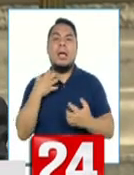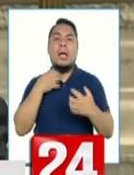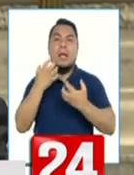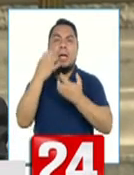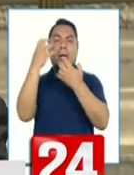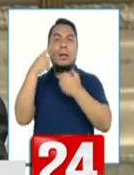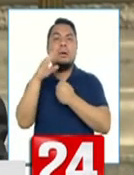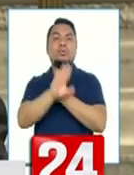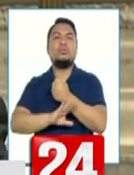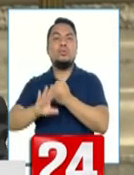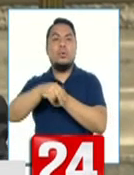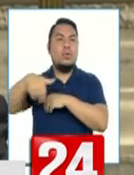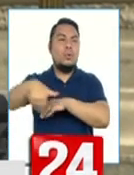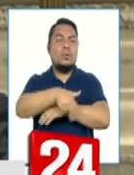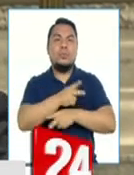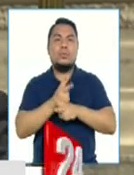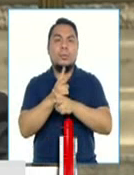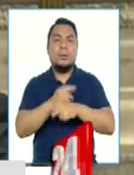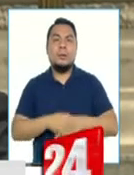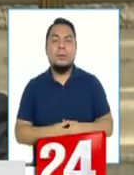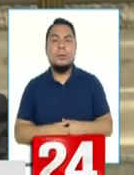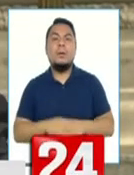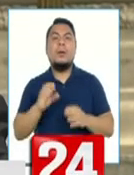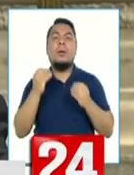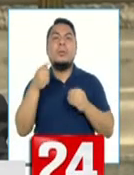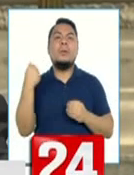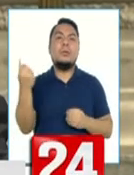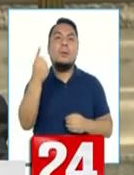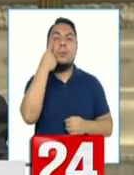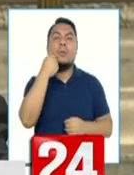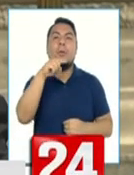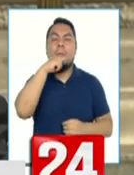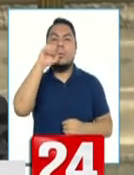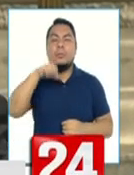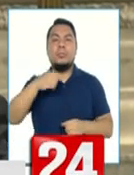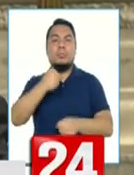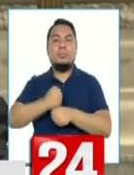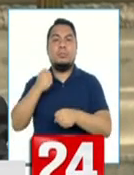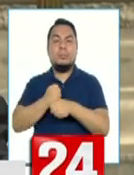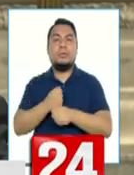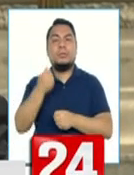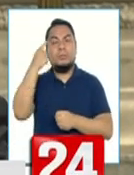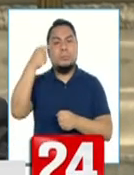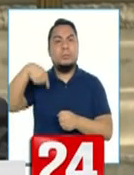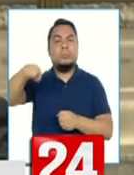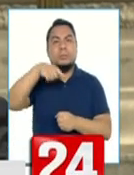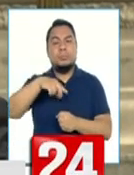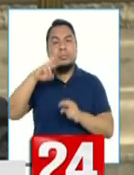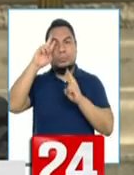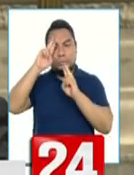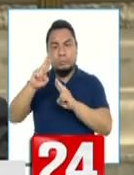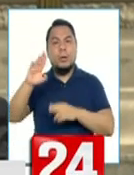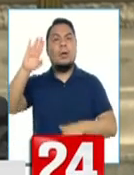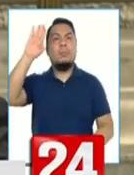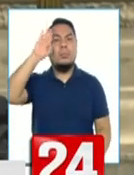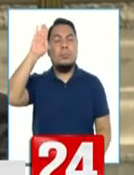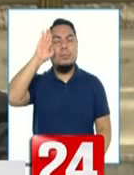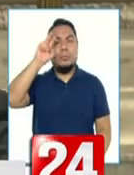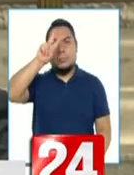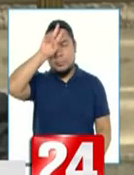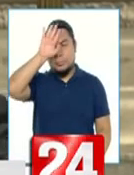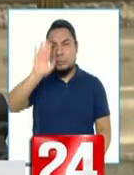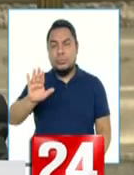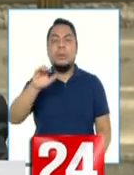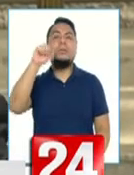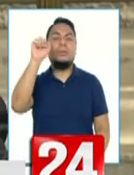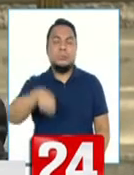por seguridad, y por los hombres y mujeres en actividad y en retiro de la gloriosa Policía Nacional del Perú,